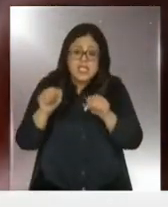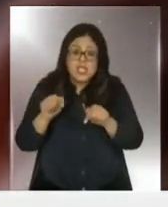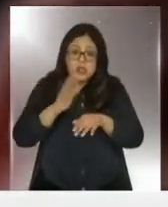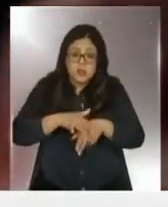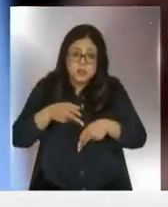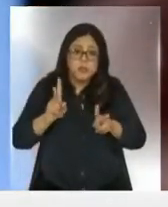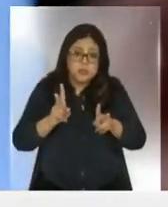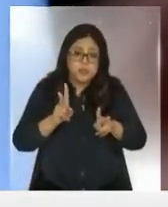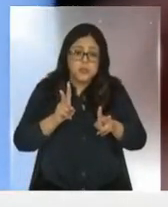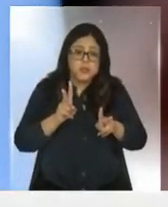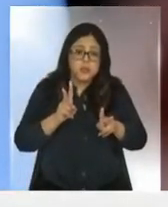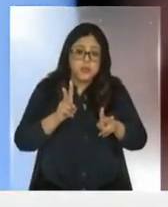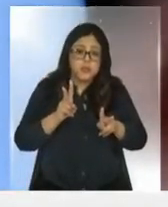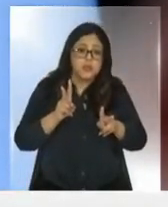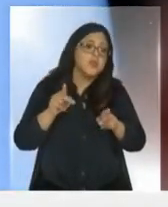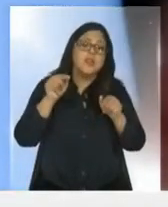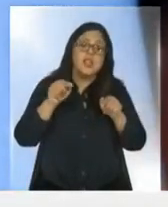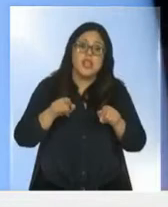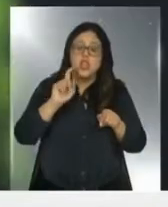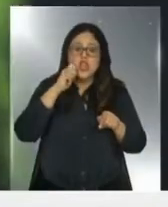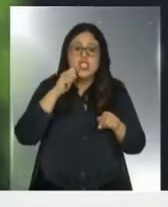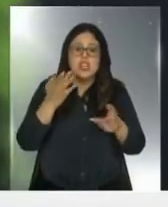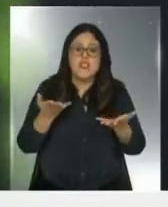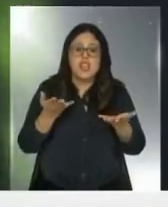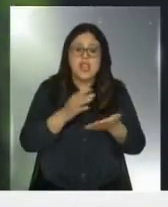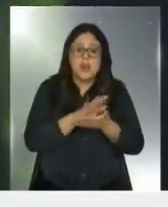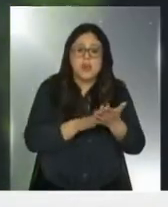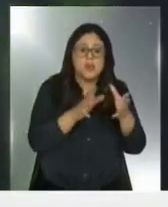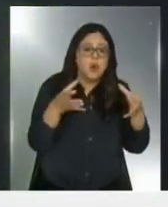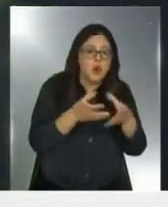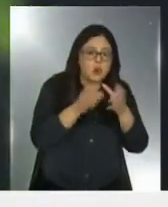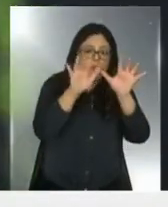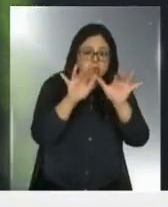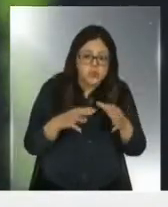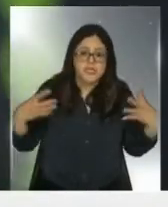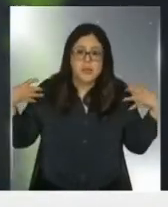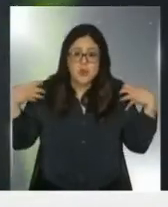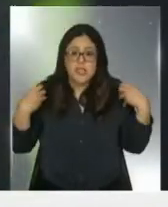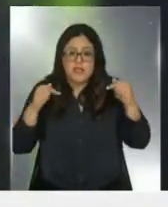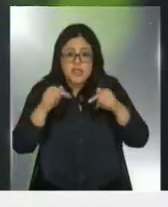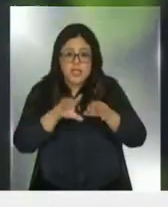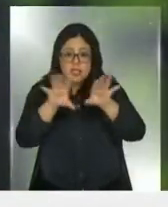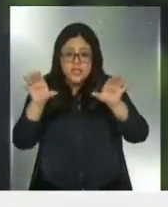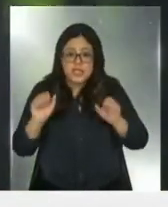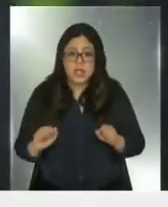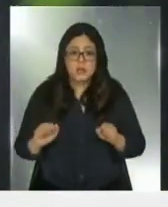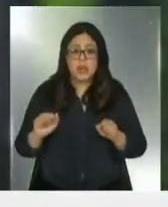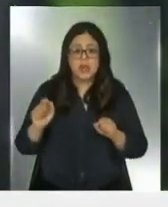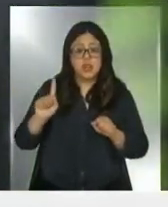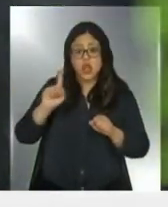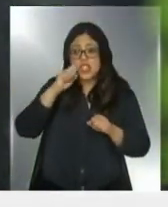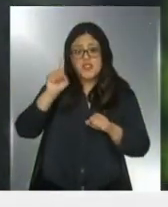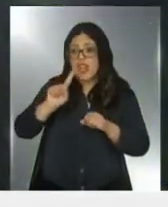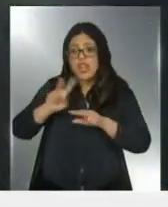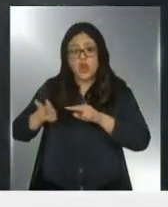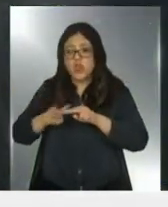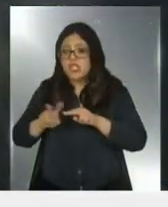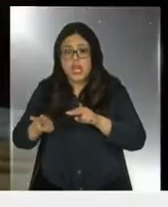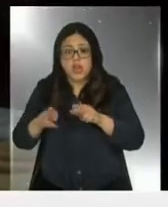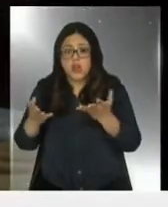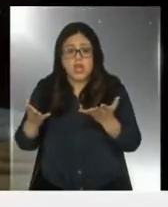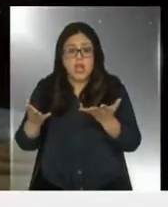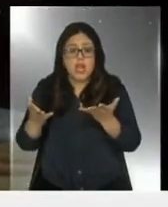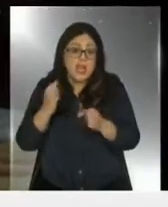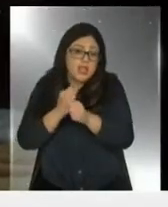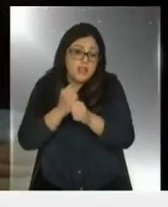disponible, lo que en el fondo significa de que este equipo de informática o las personas a cargo de estos sistemas no hicieron su trabajo de actualizar el sistema a